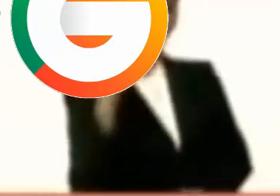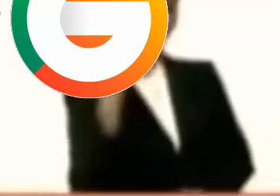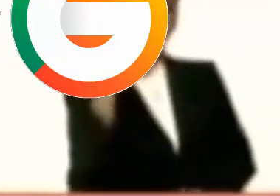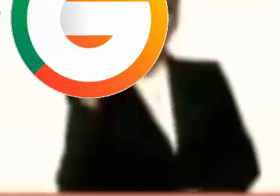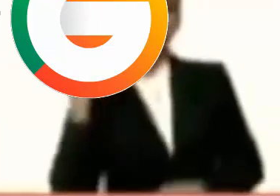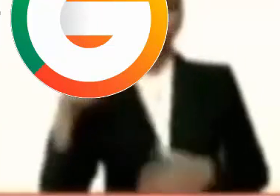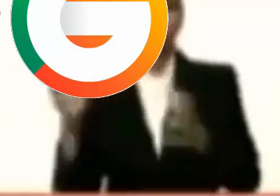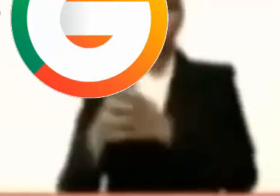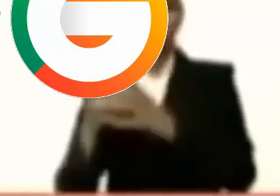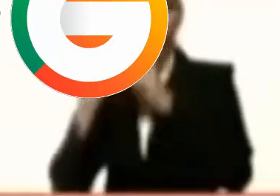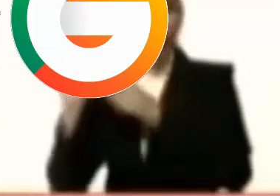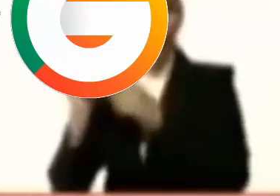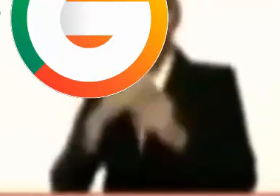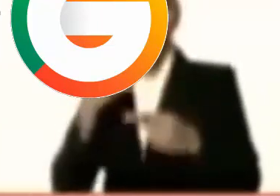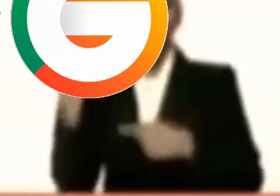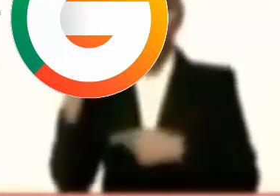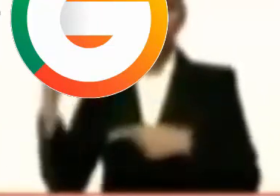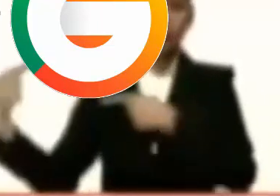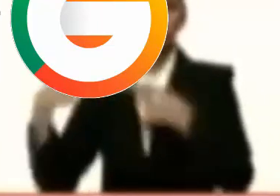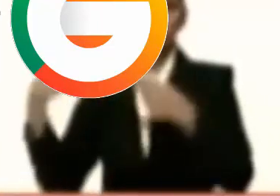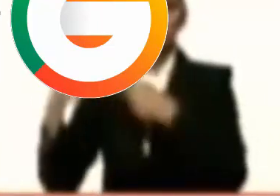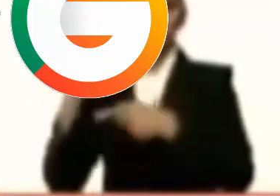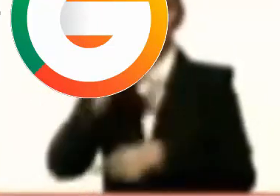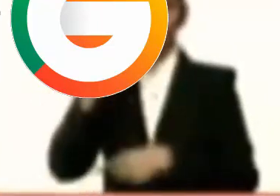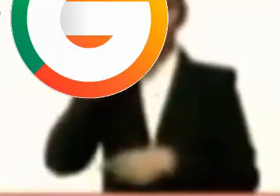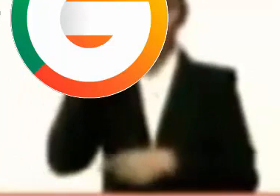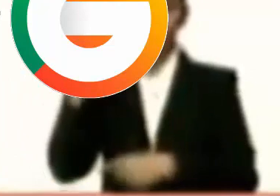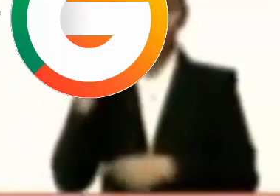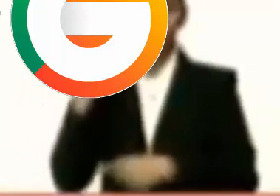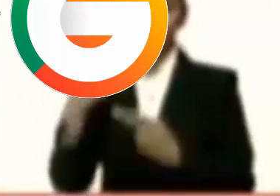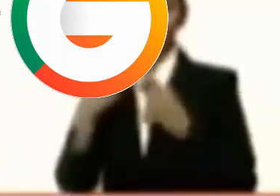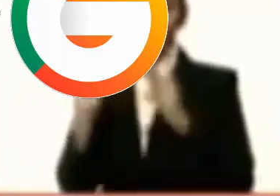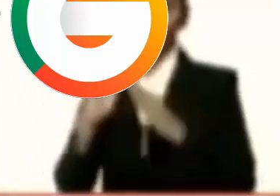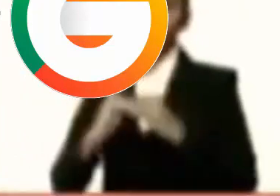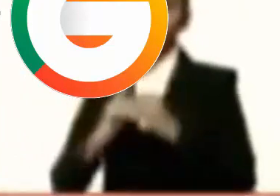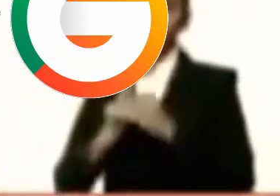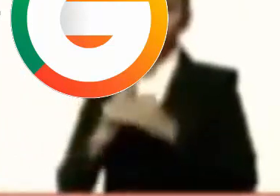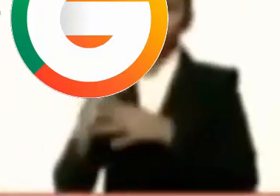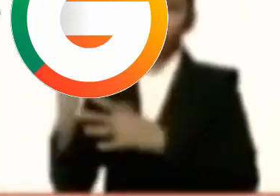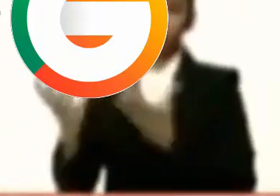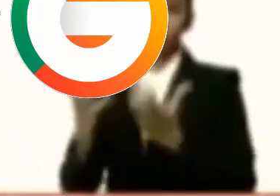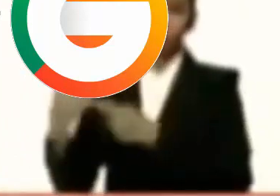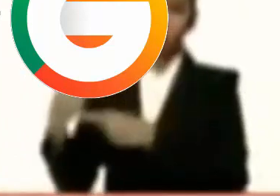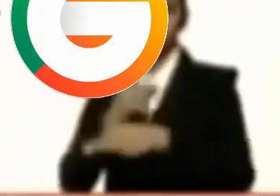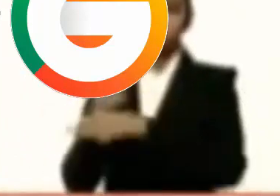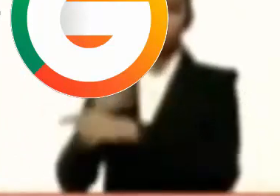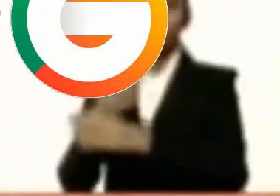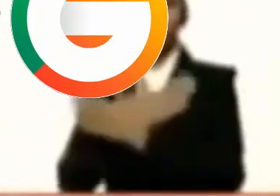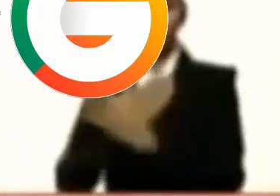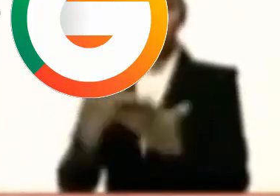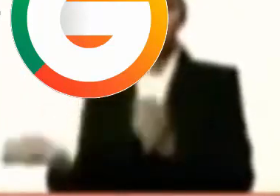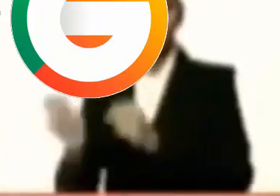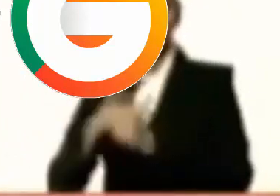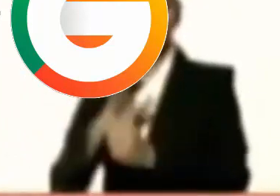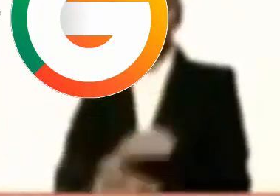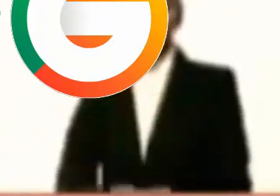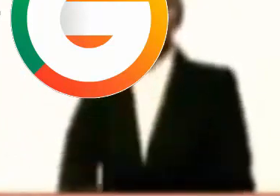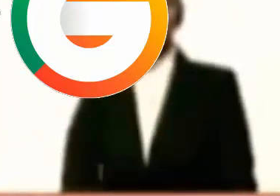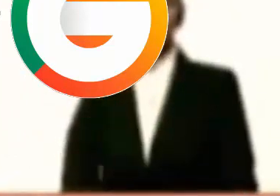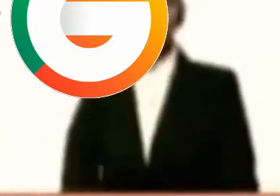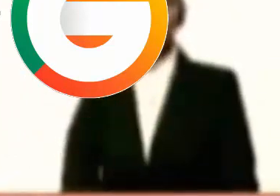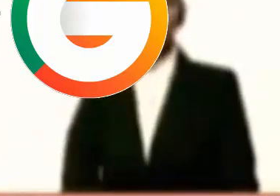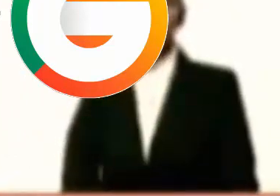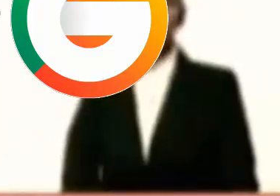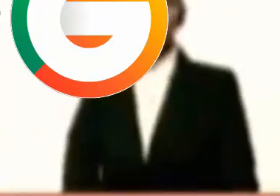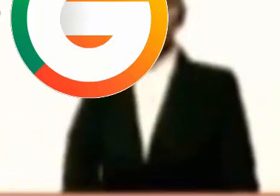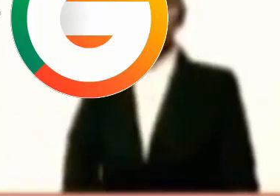de Filipinas, que tienen una guerra de 50 años, declaran alto al fuego y colaboración para el coronavirus.